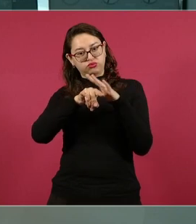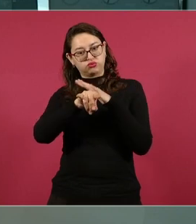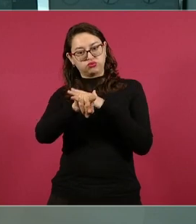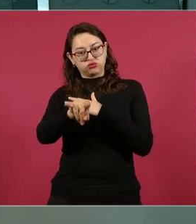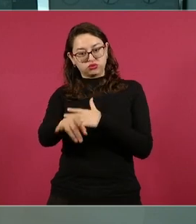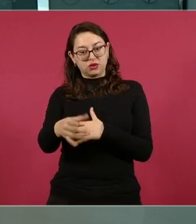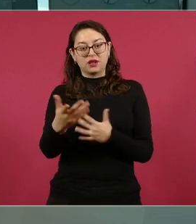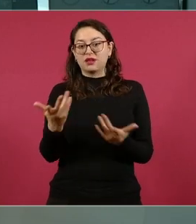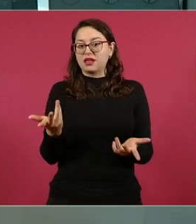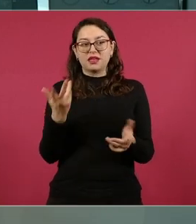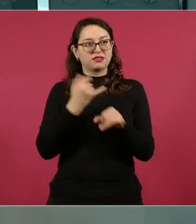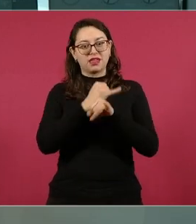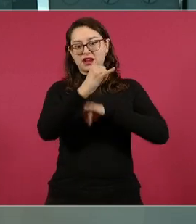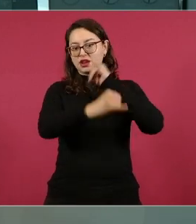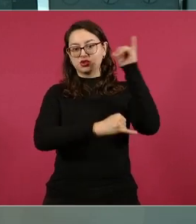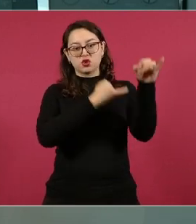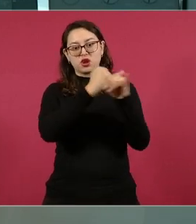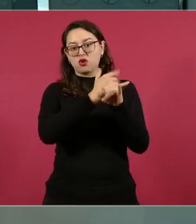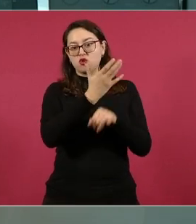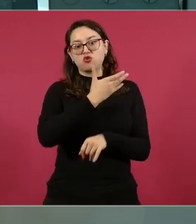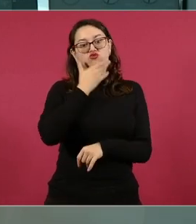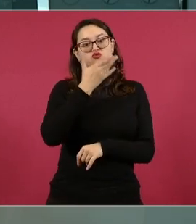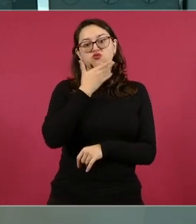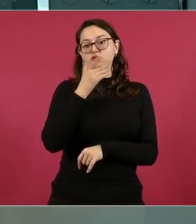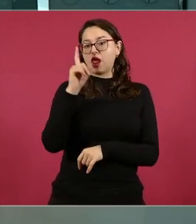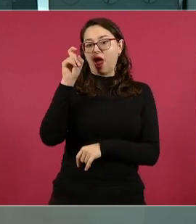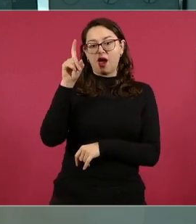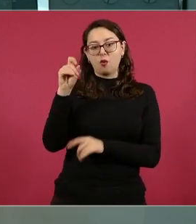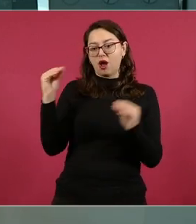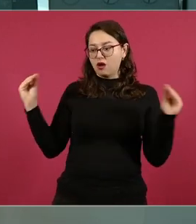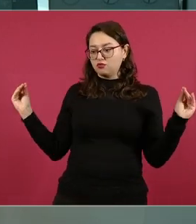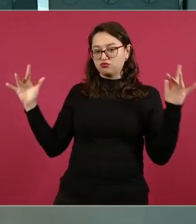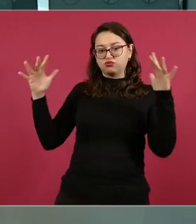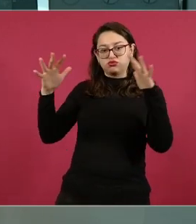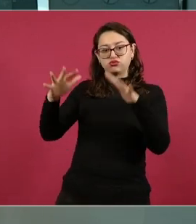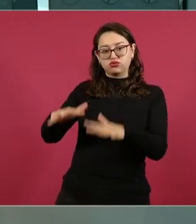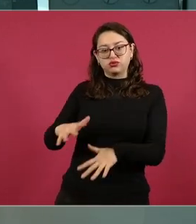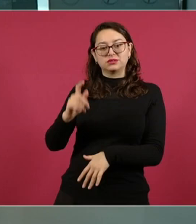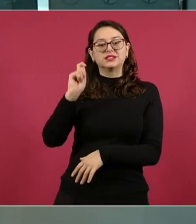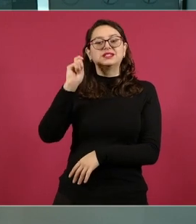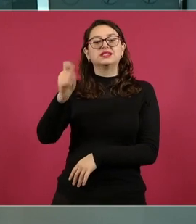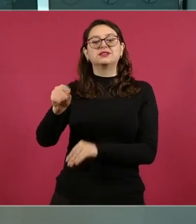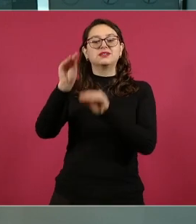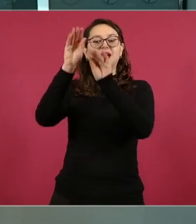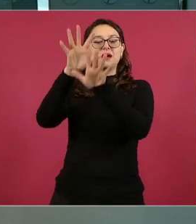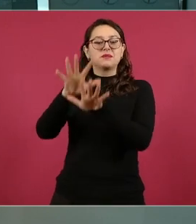la aviación mundial y es para desearle el mayor de los éxitos y darle